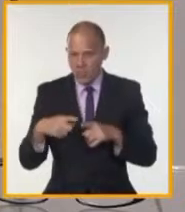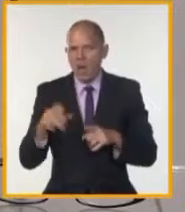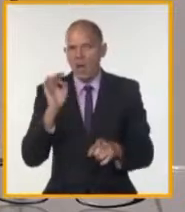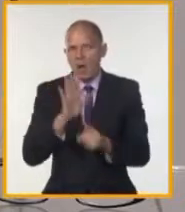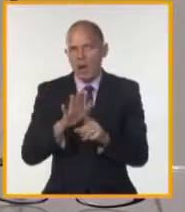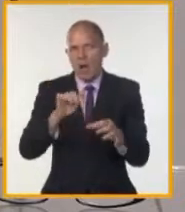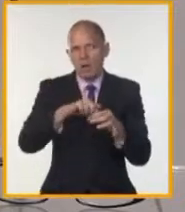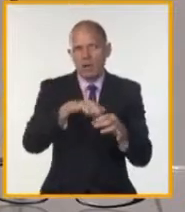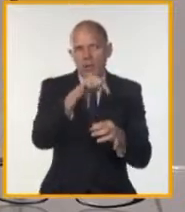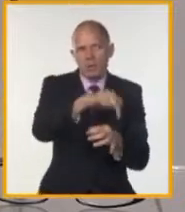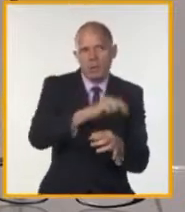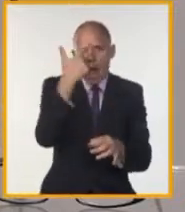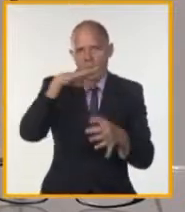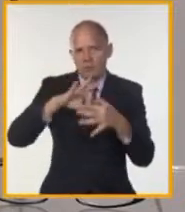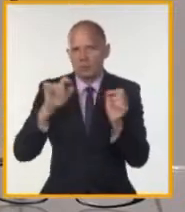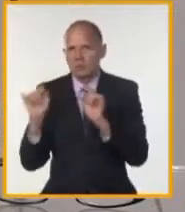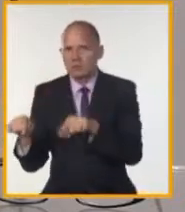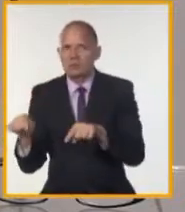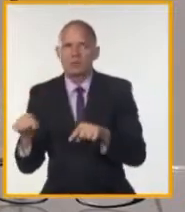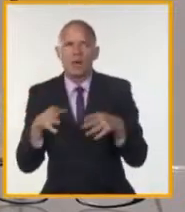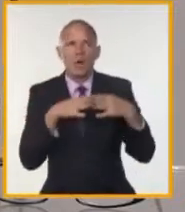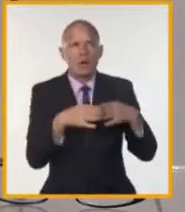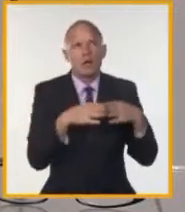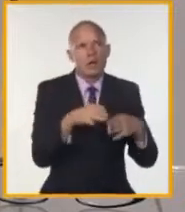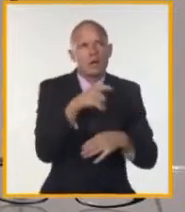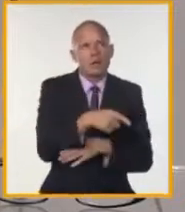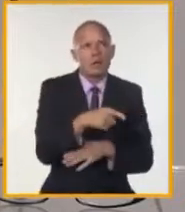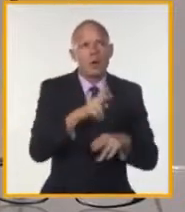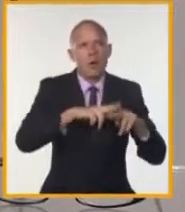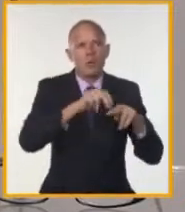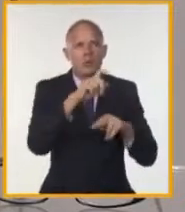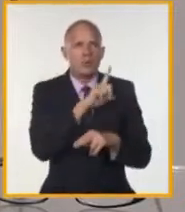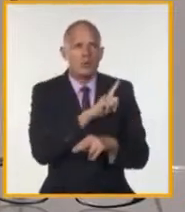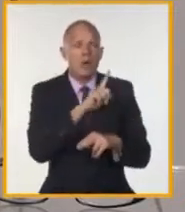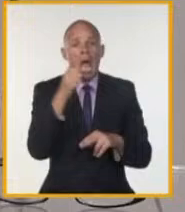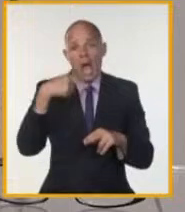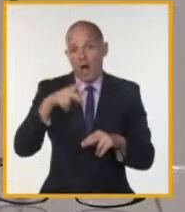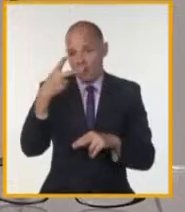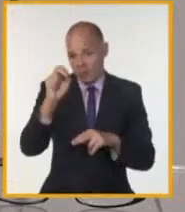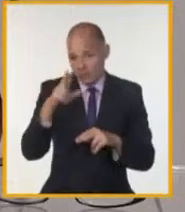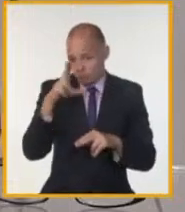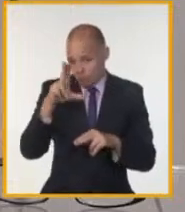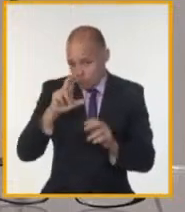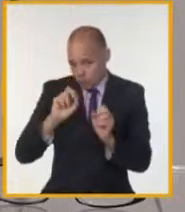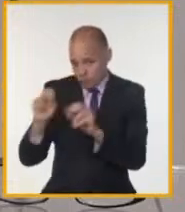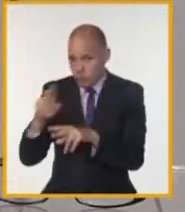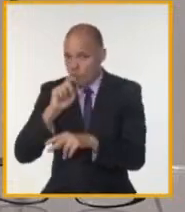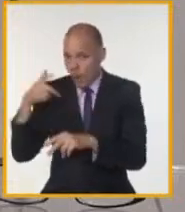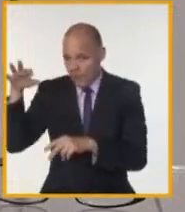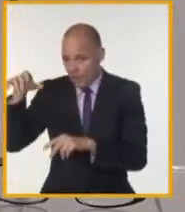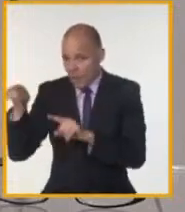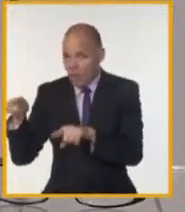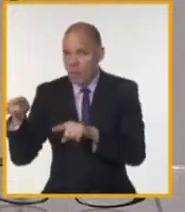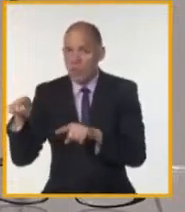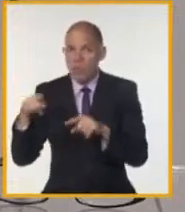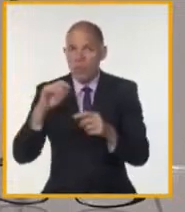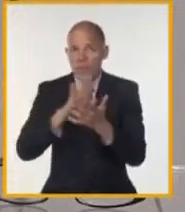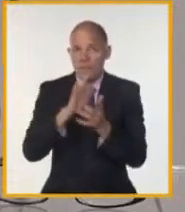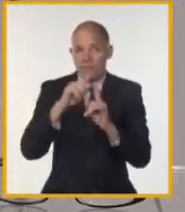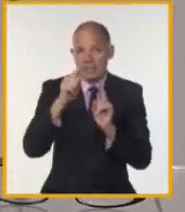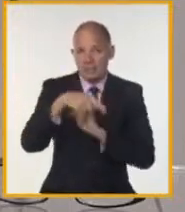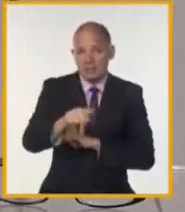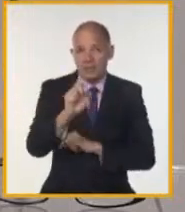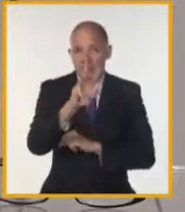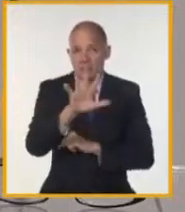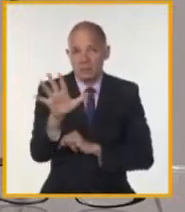Holguín, 20 en Granma. Hoy se están trasladando 20 para Pinas del Río, 25 en la provincia de Matanzas. Se trasladarán próximamente